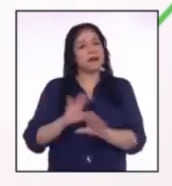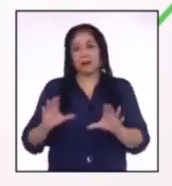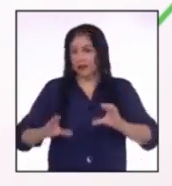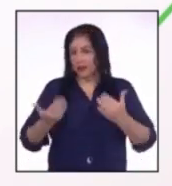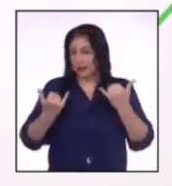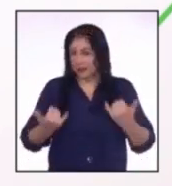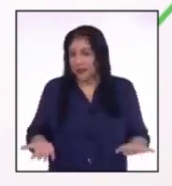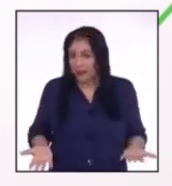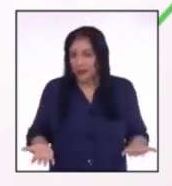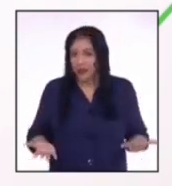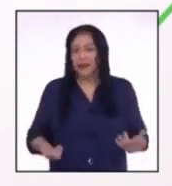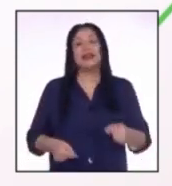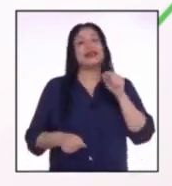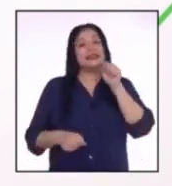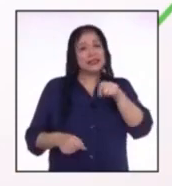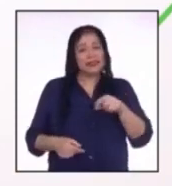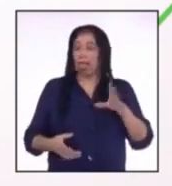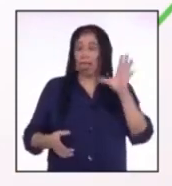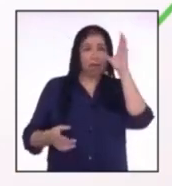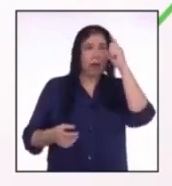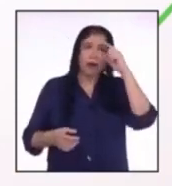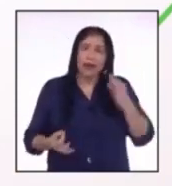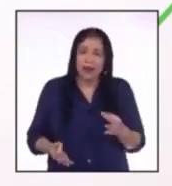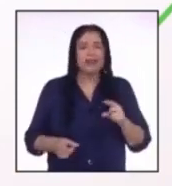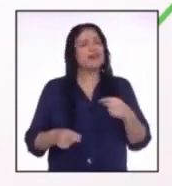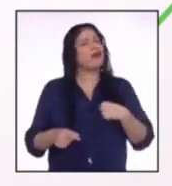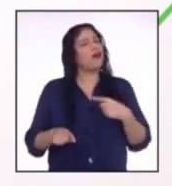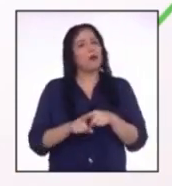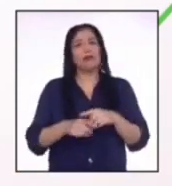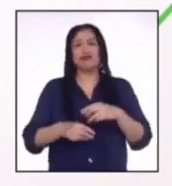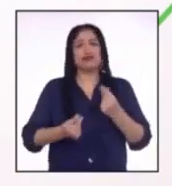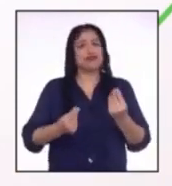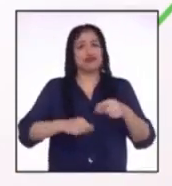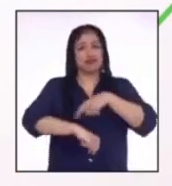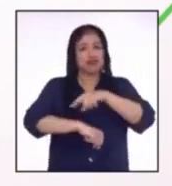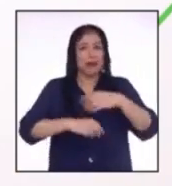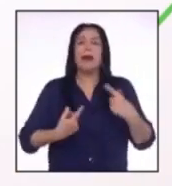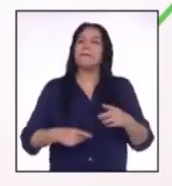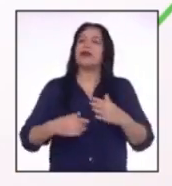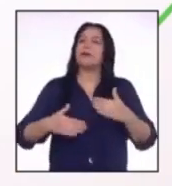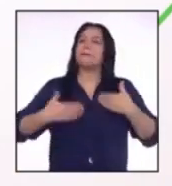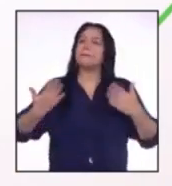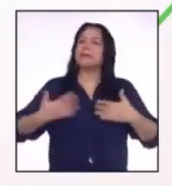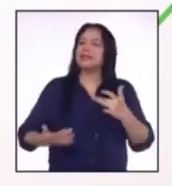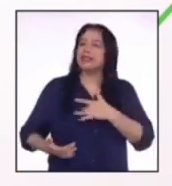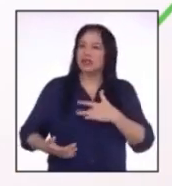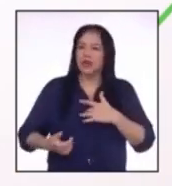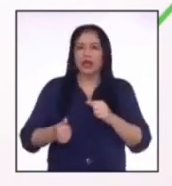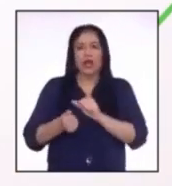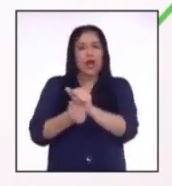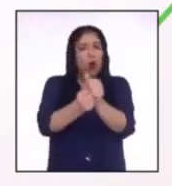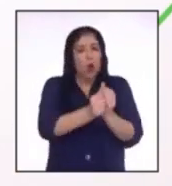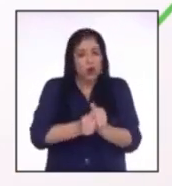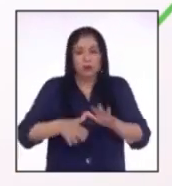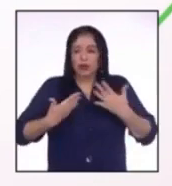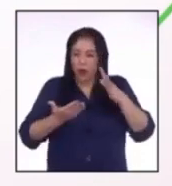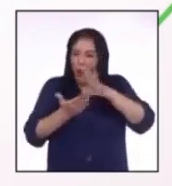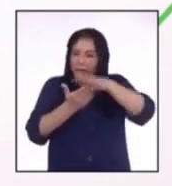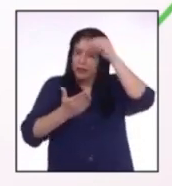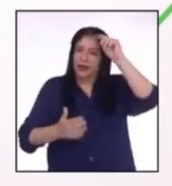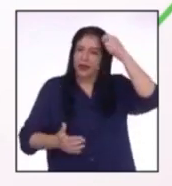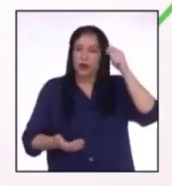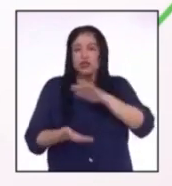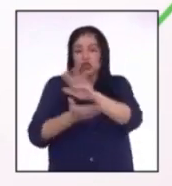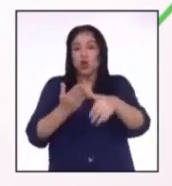hoy así es ustedes no lo pueden creer yo tampoco pero me alegra que hayamos podido recordar juntas y juntos todo lo que aprendimos